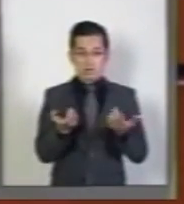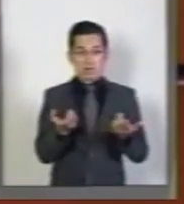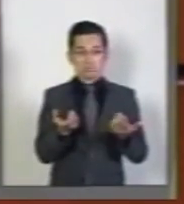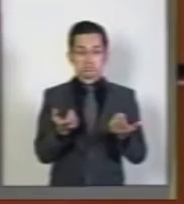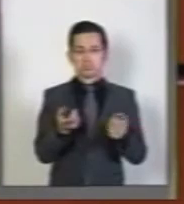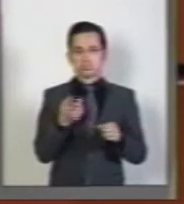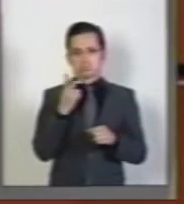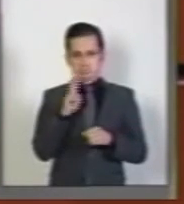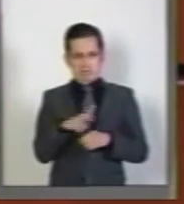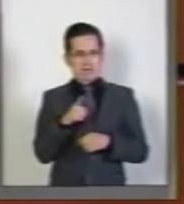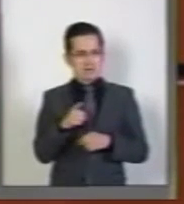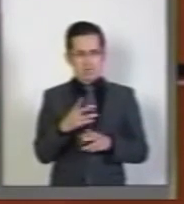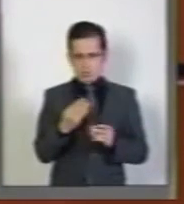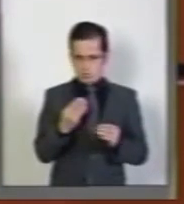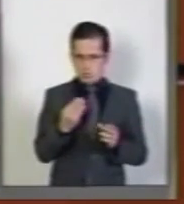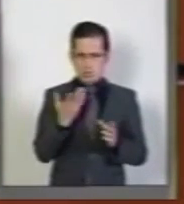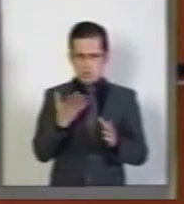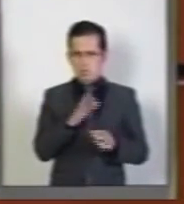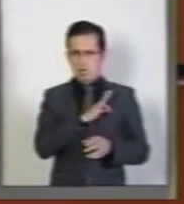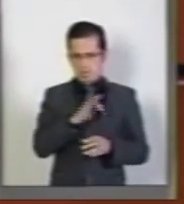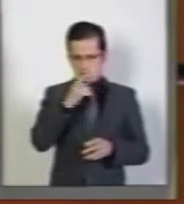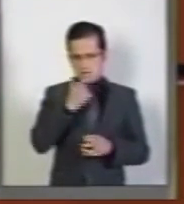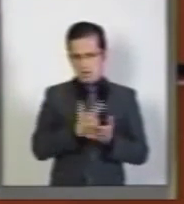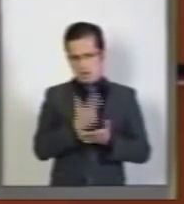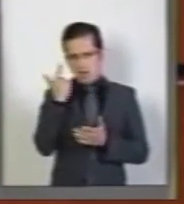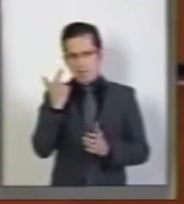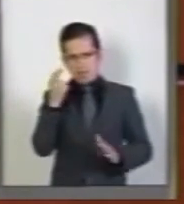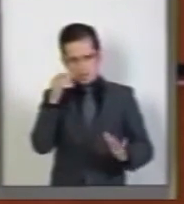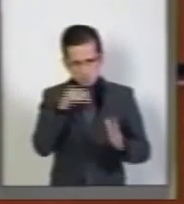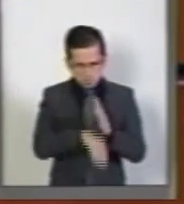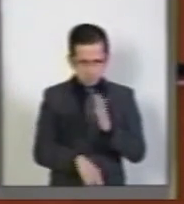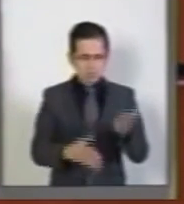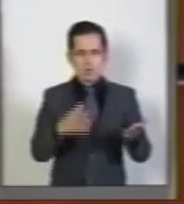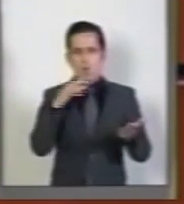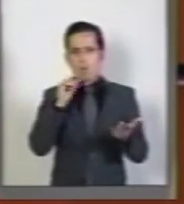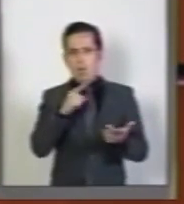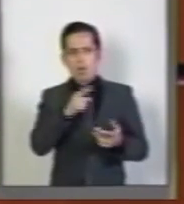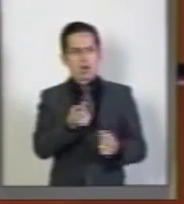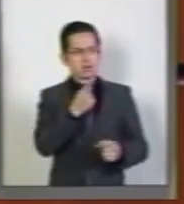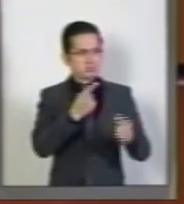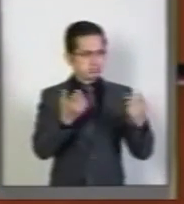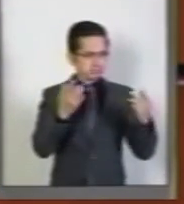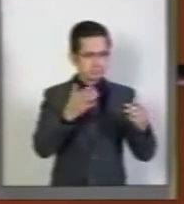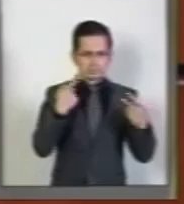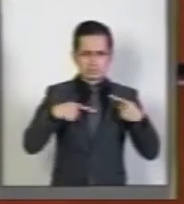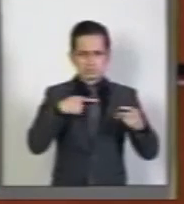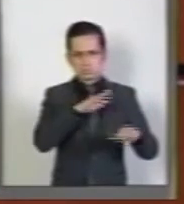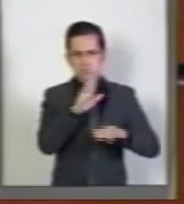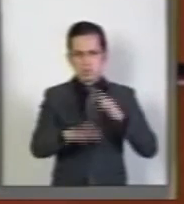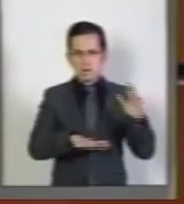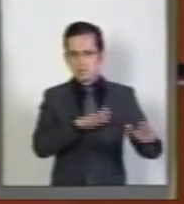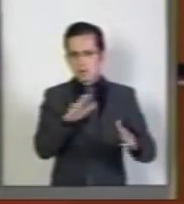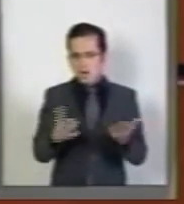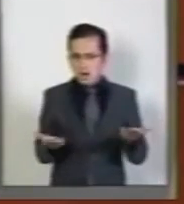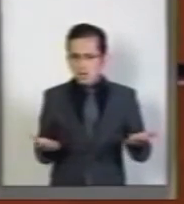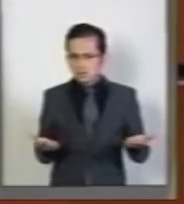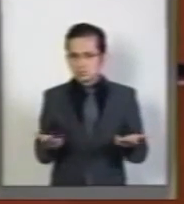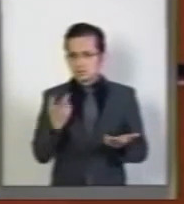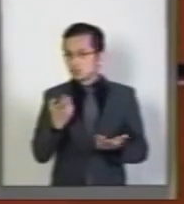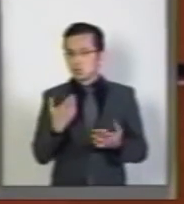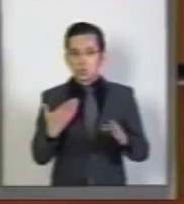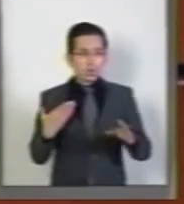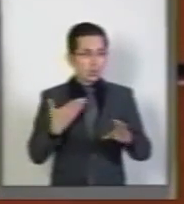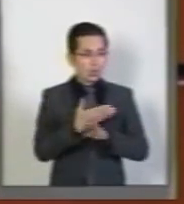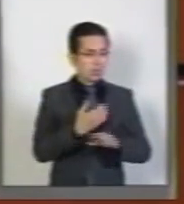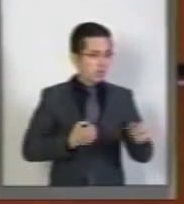de incalculables consecuencias y hasta pérdida de vidas, es un agravio contra los docentes, al condicionar